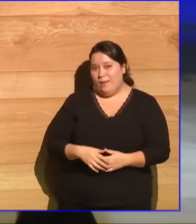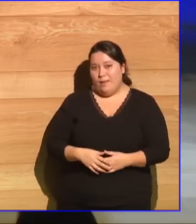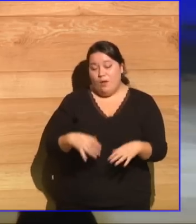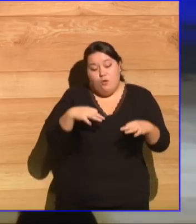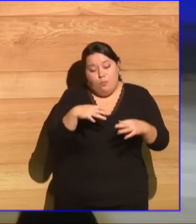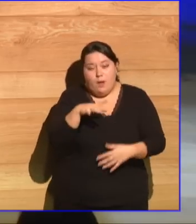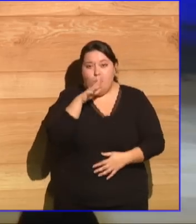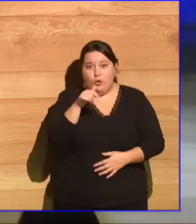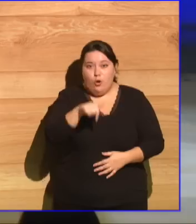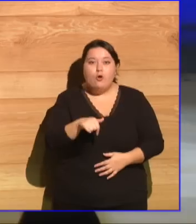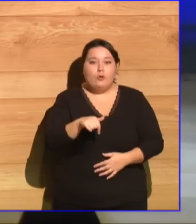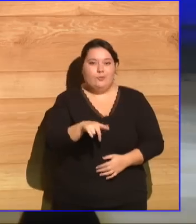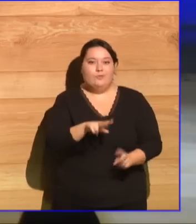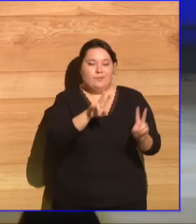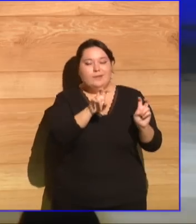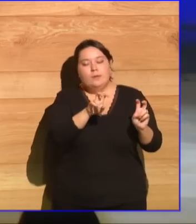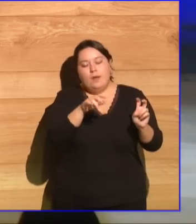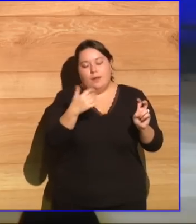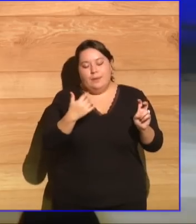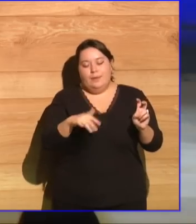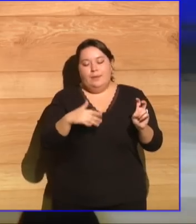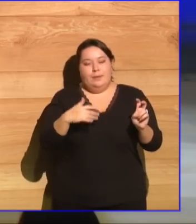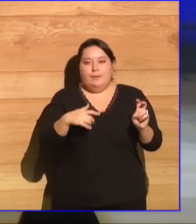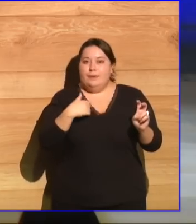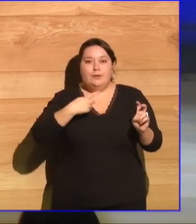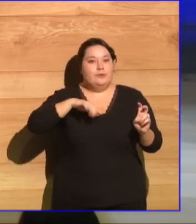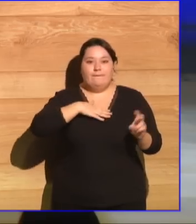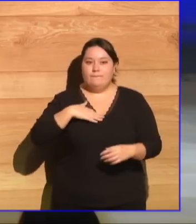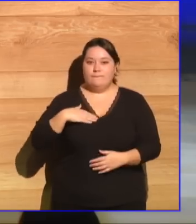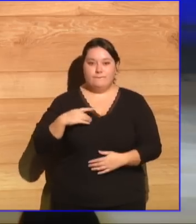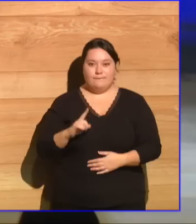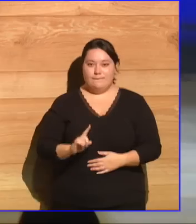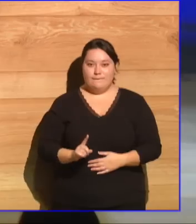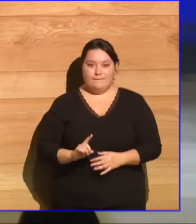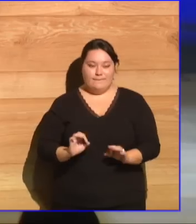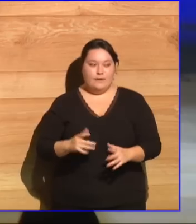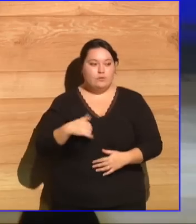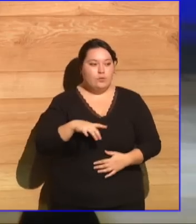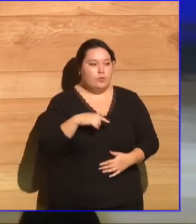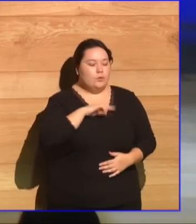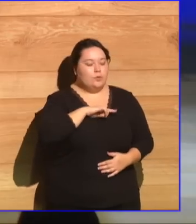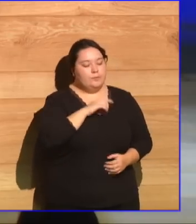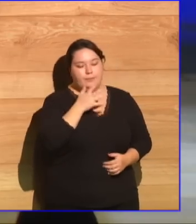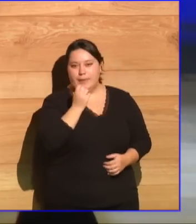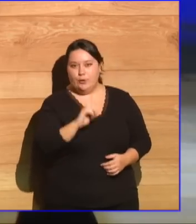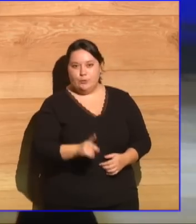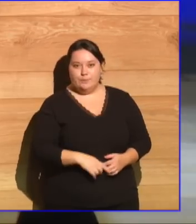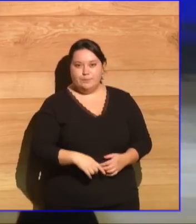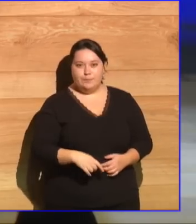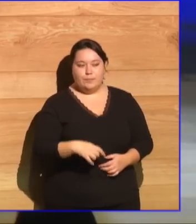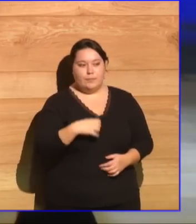Normal porque hoy afrontamos un tema que no queríamos, Yo estoy enfrentar. mal. ¿Qué te pasa, Javi?